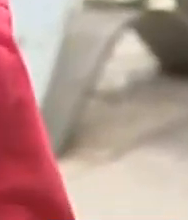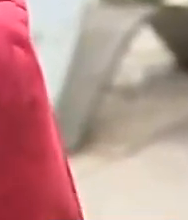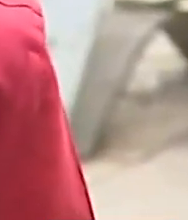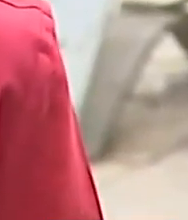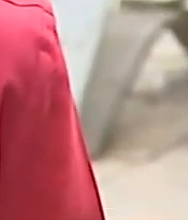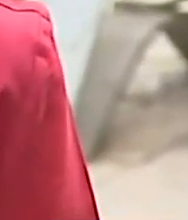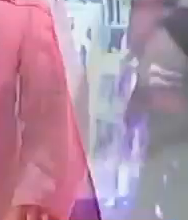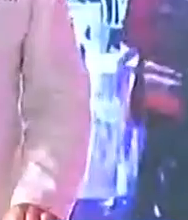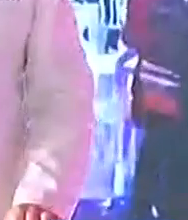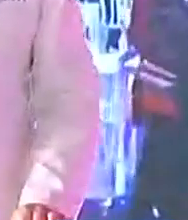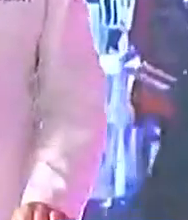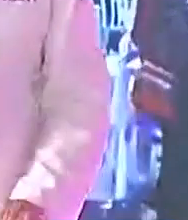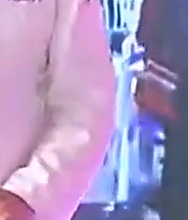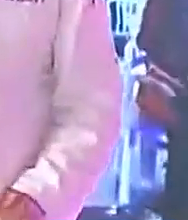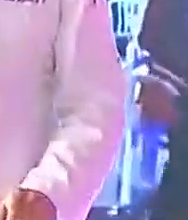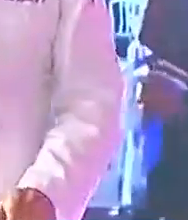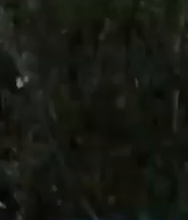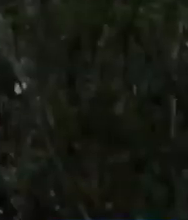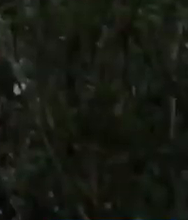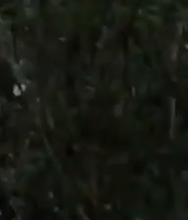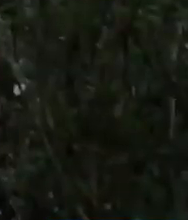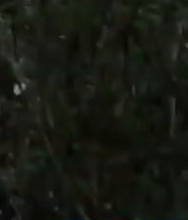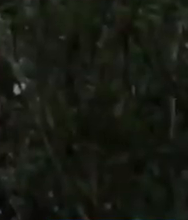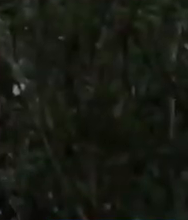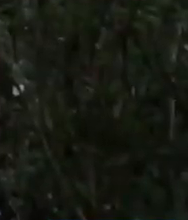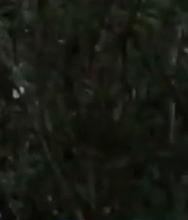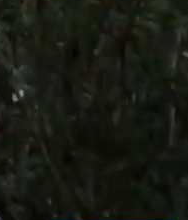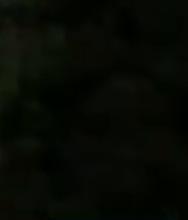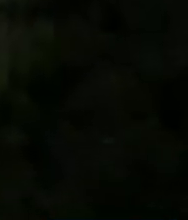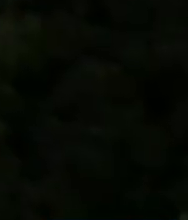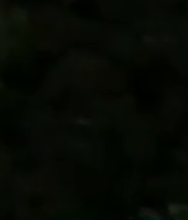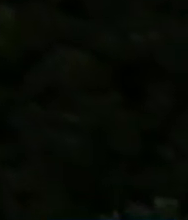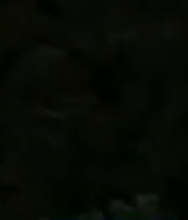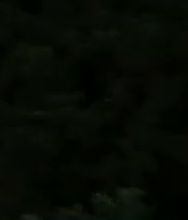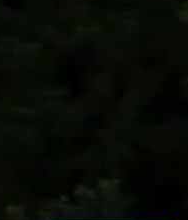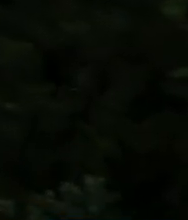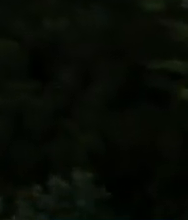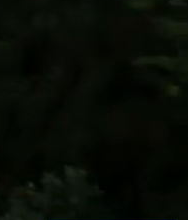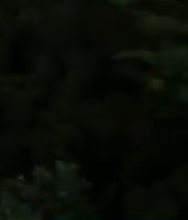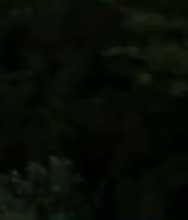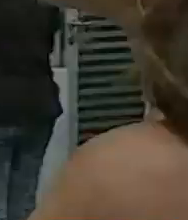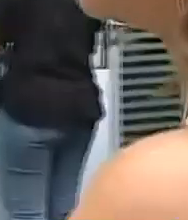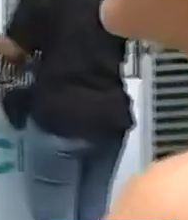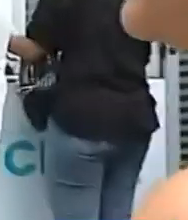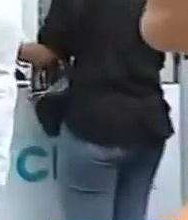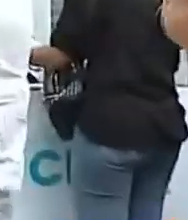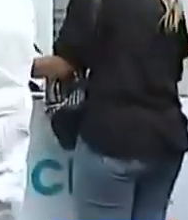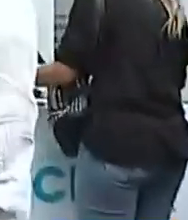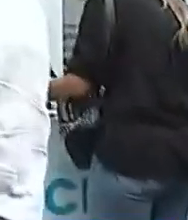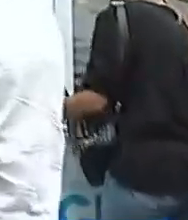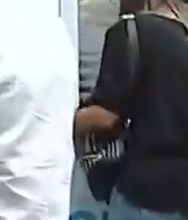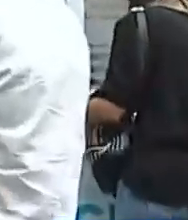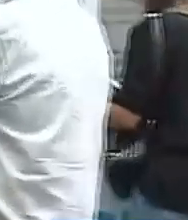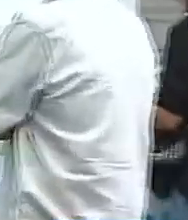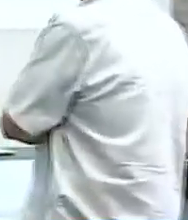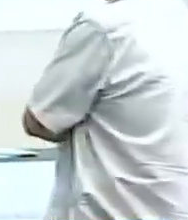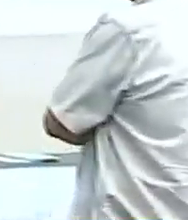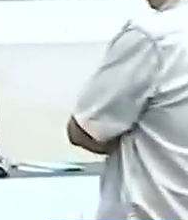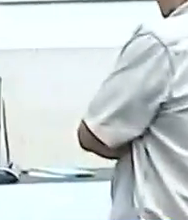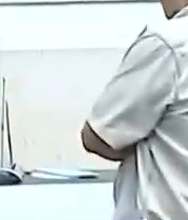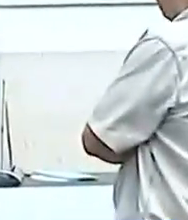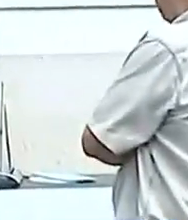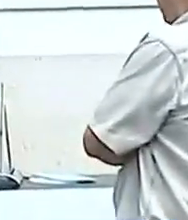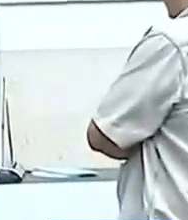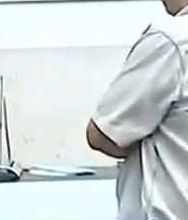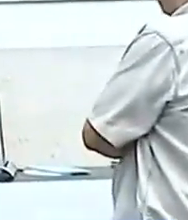su oposición, por ejemplo, al tema del postnatal de 6 meses. Ella planteó en su minuto que podía ser una